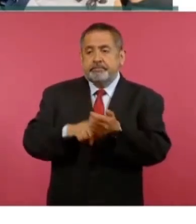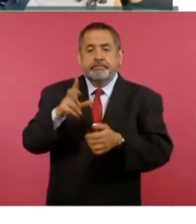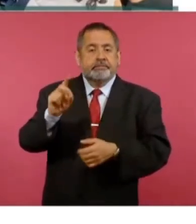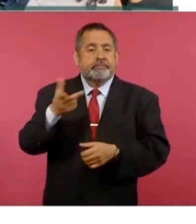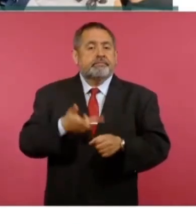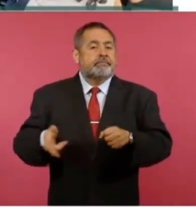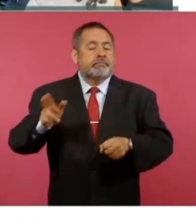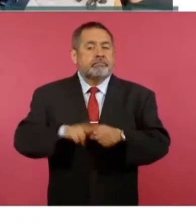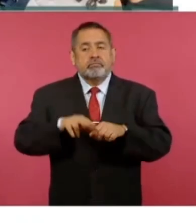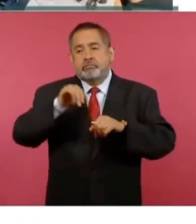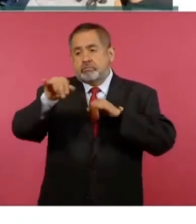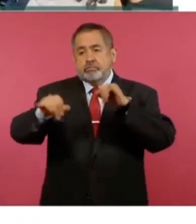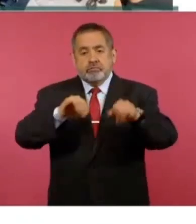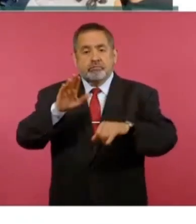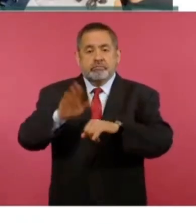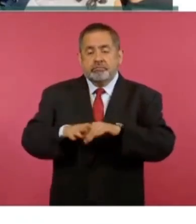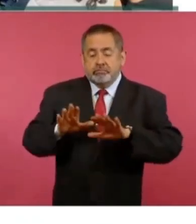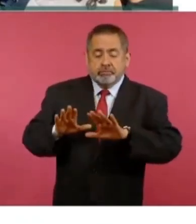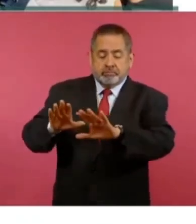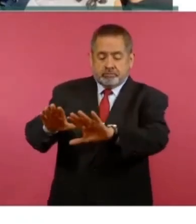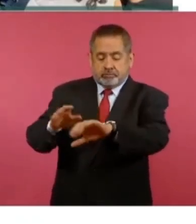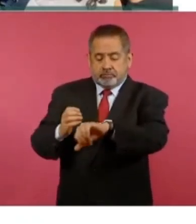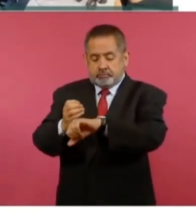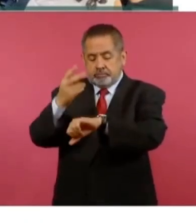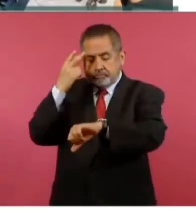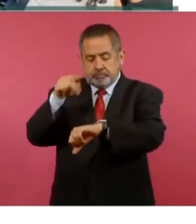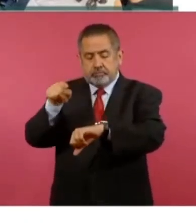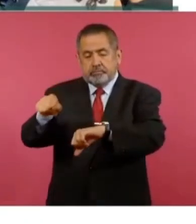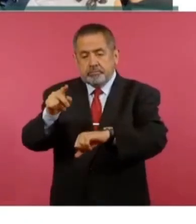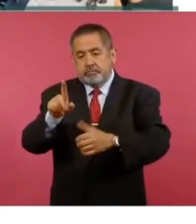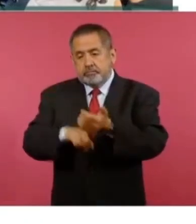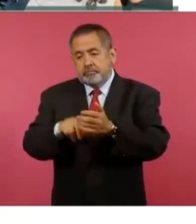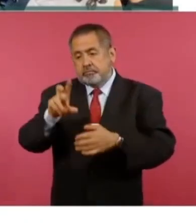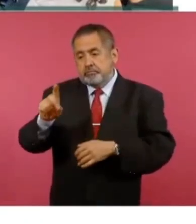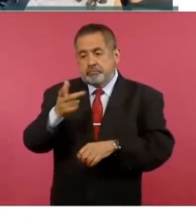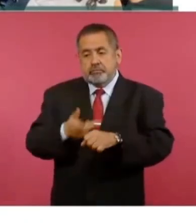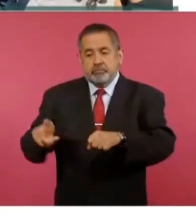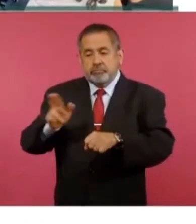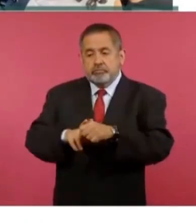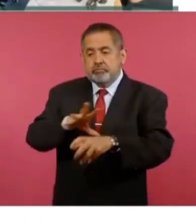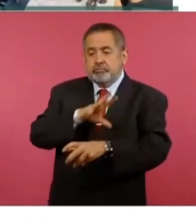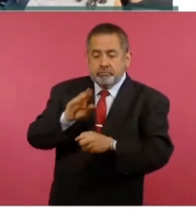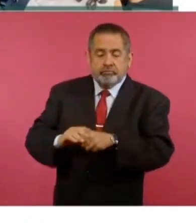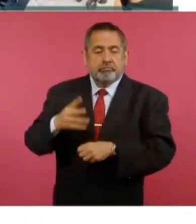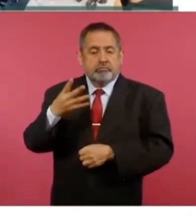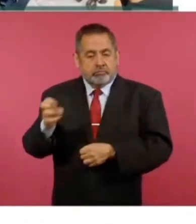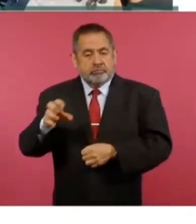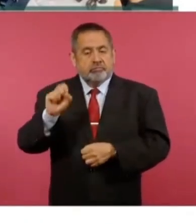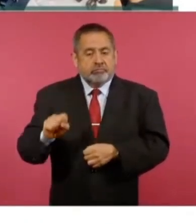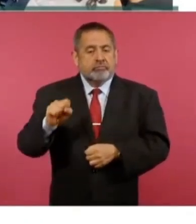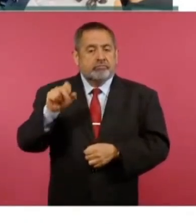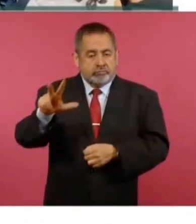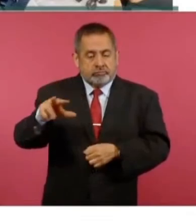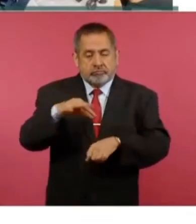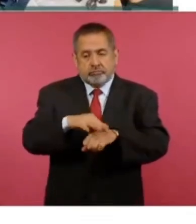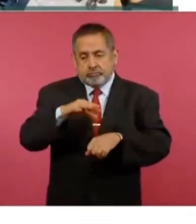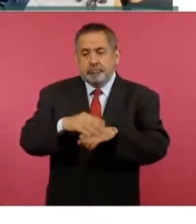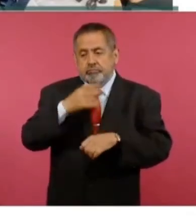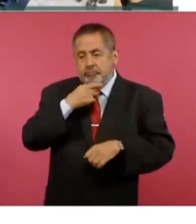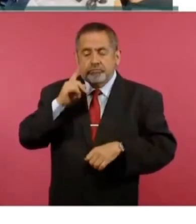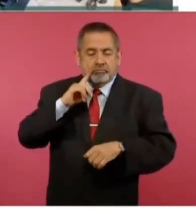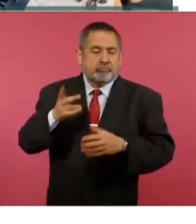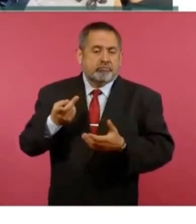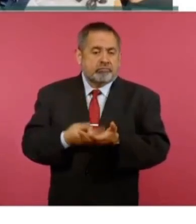zonas lejanas y zonas marginadas del Estado de México, de estos 30 hospitales se han inscrito 468 médicas y